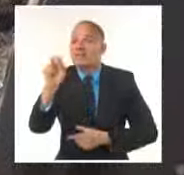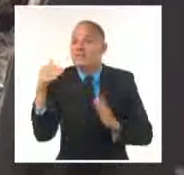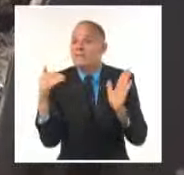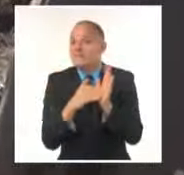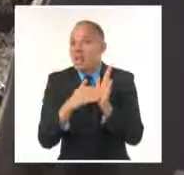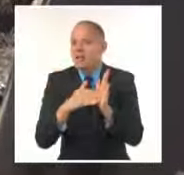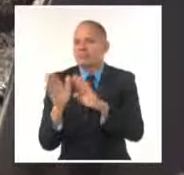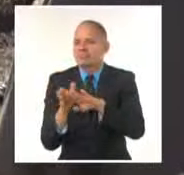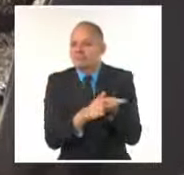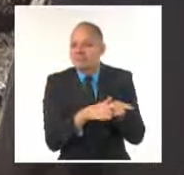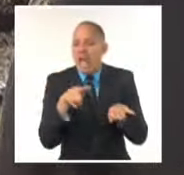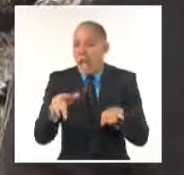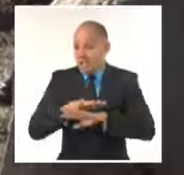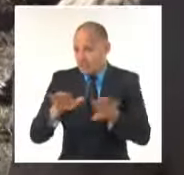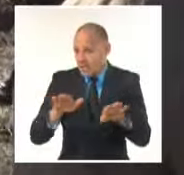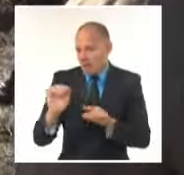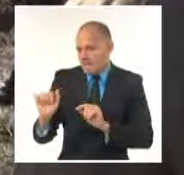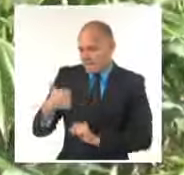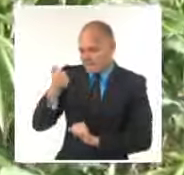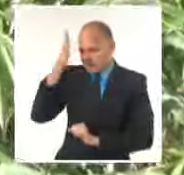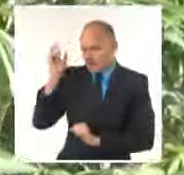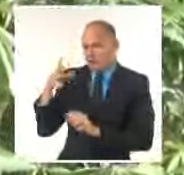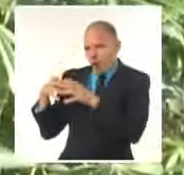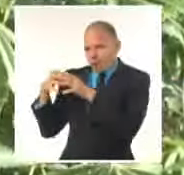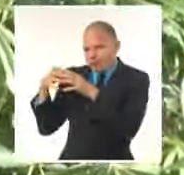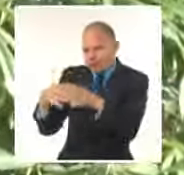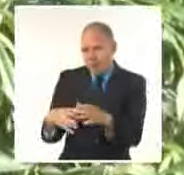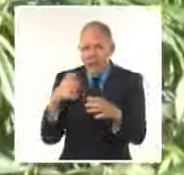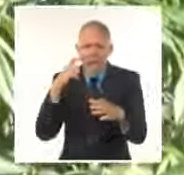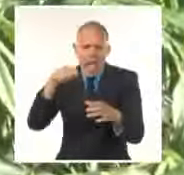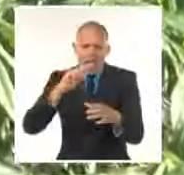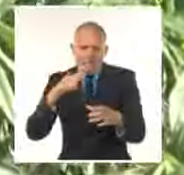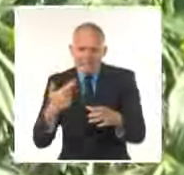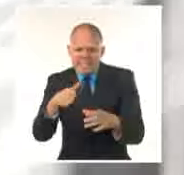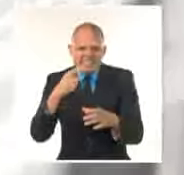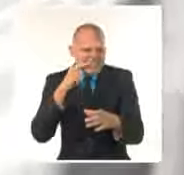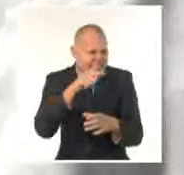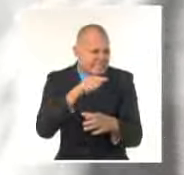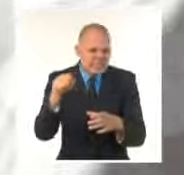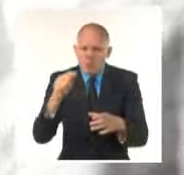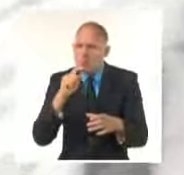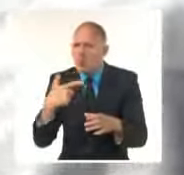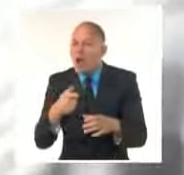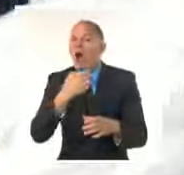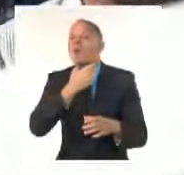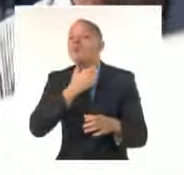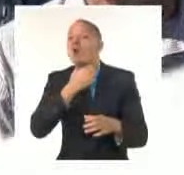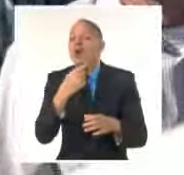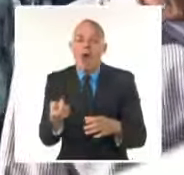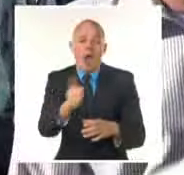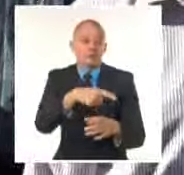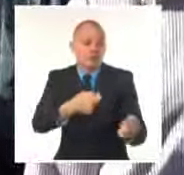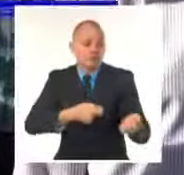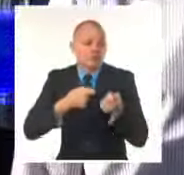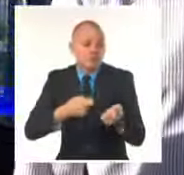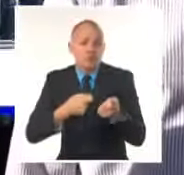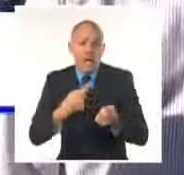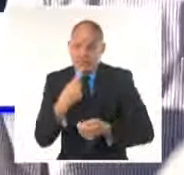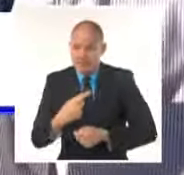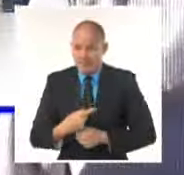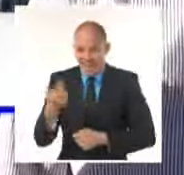las áreas de cultivo de Mayarí, donde ya crecen viandas como la yuca y el boniato. La tierra no se explotaba ninguna, y es